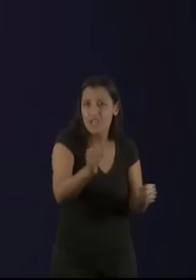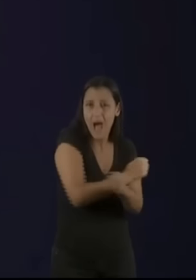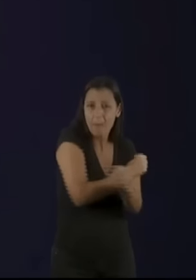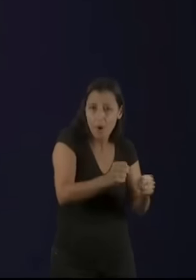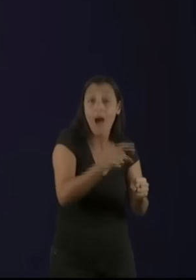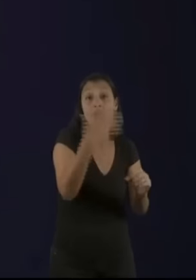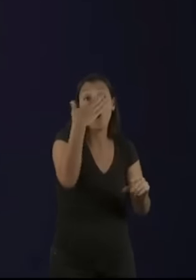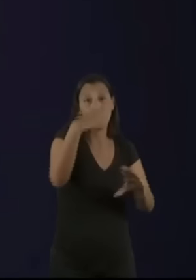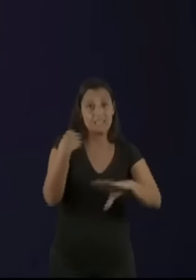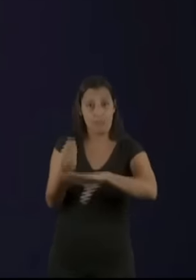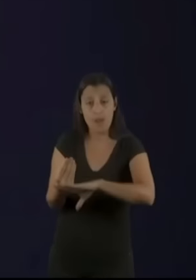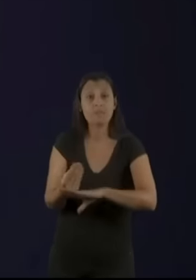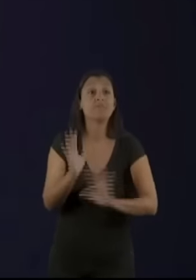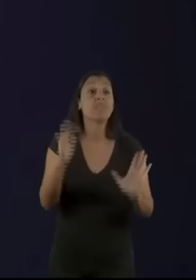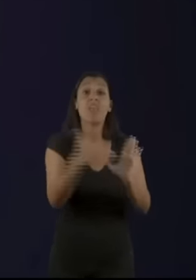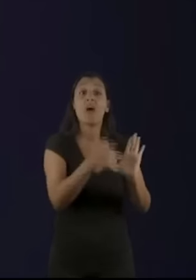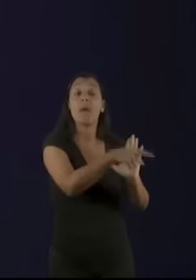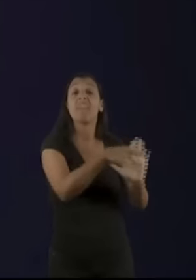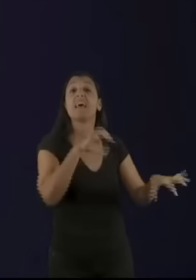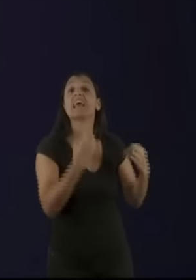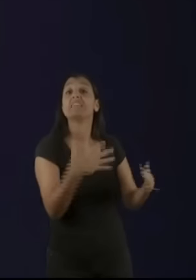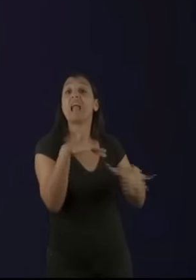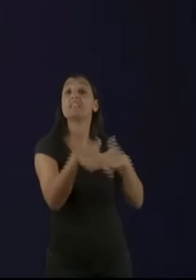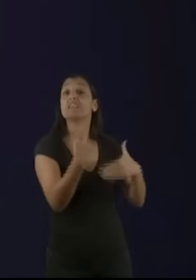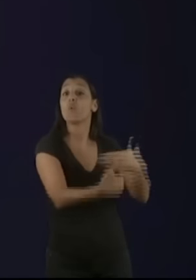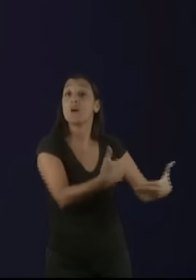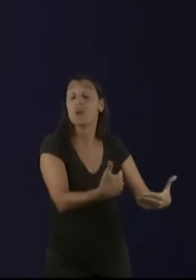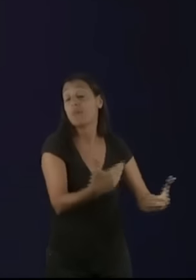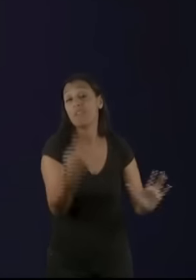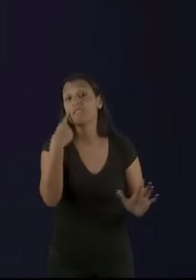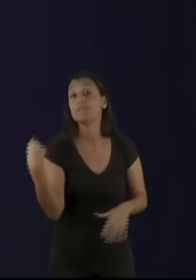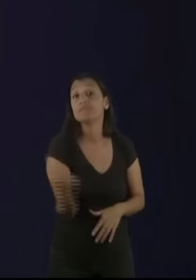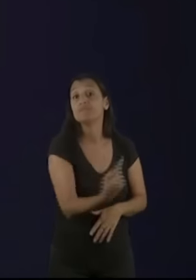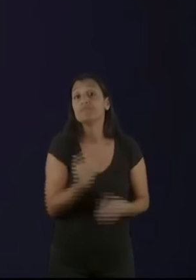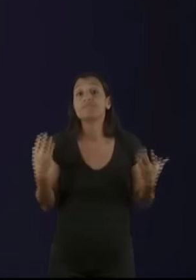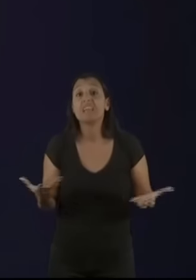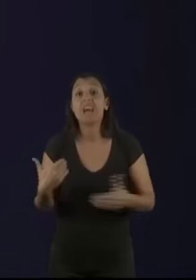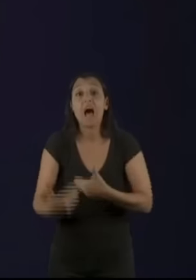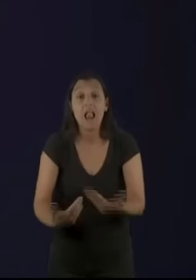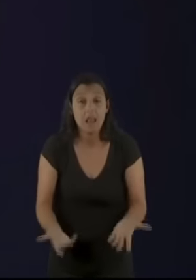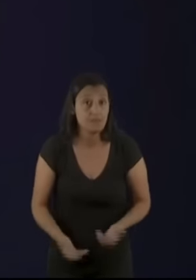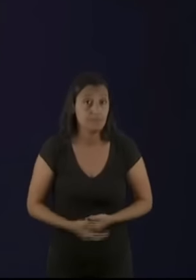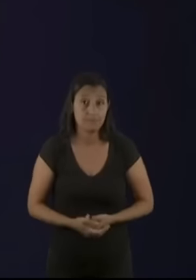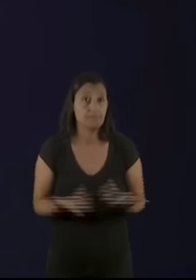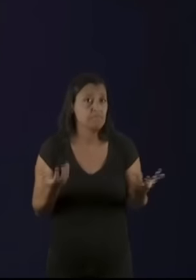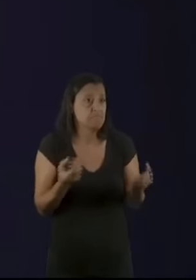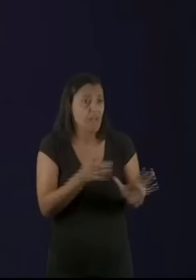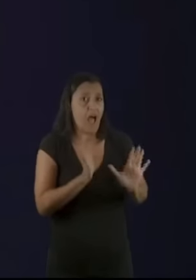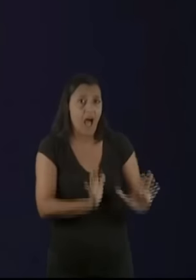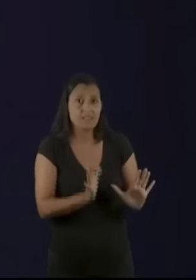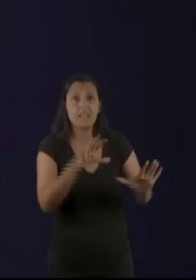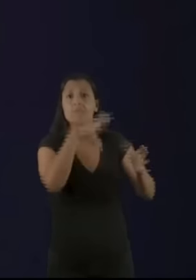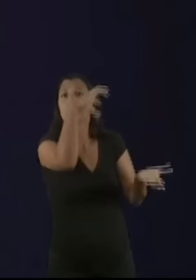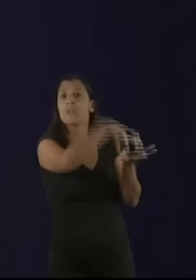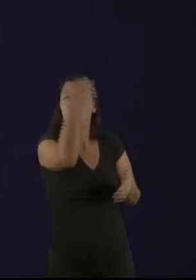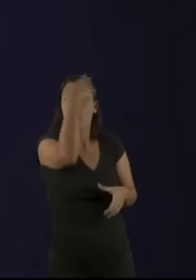en tal caso iremos viendo qué es lo que va ocurriendo a medida que que esto avance eh Y está muy bien que así sea no que se